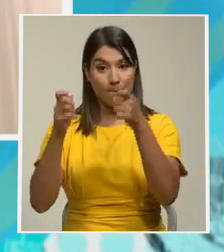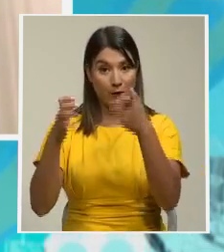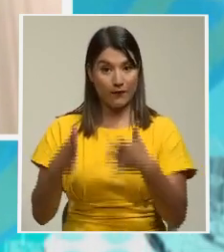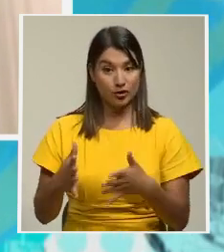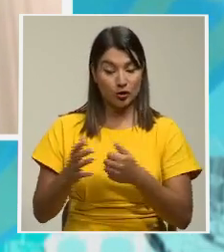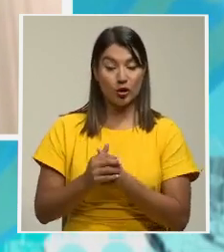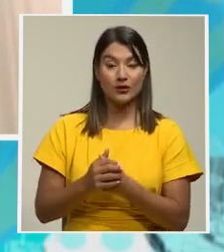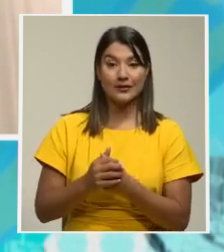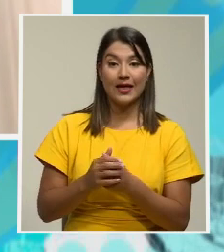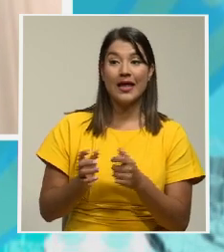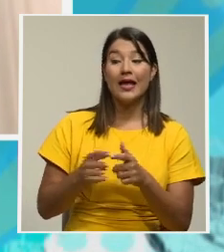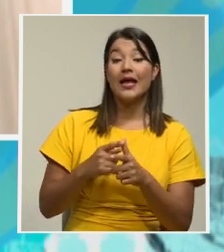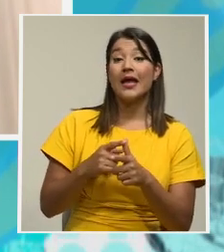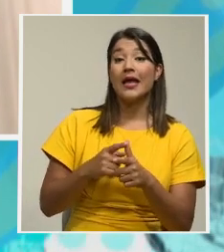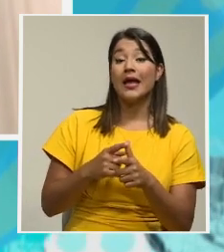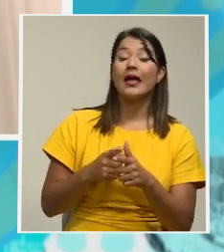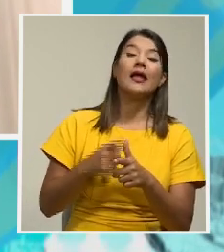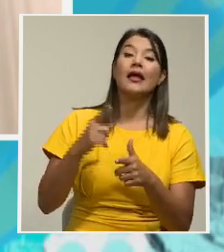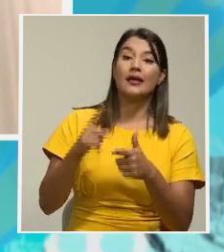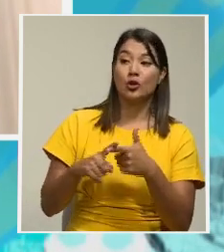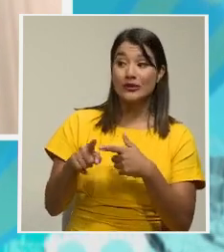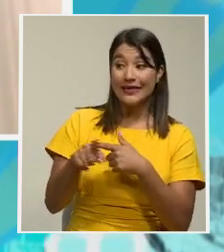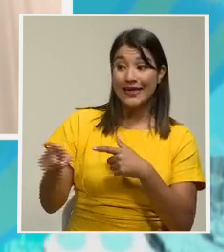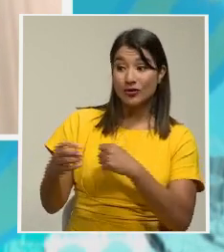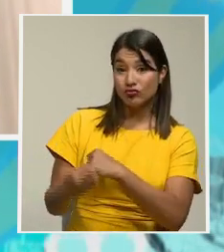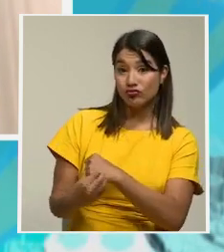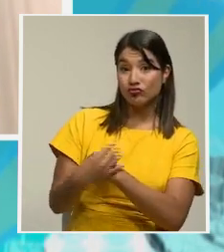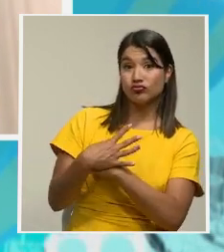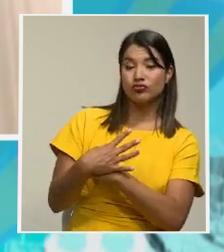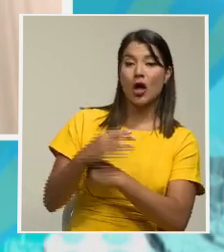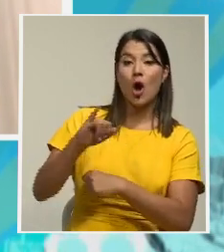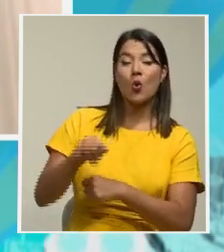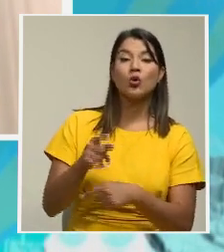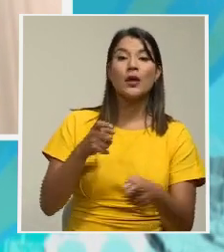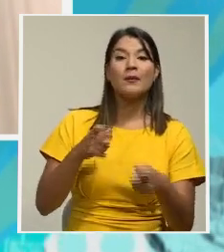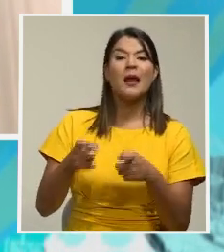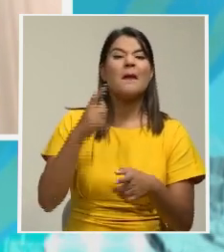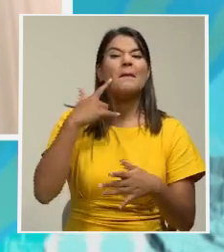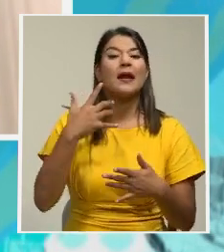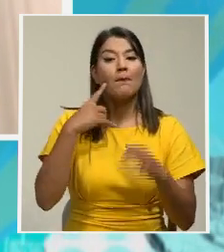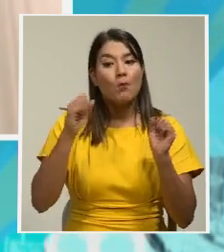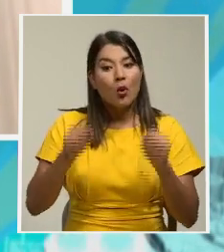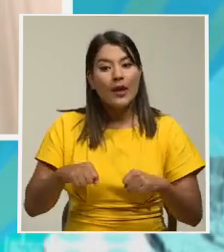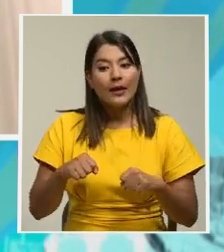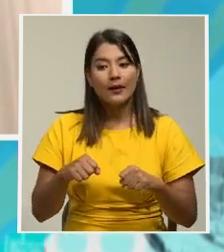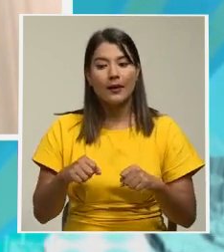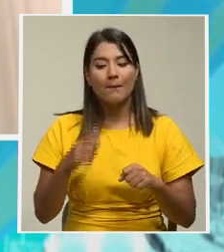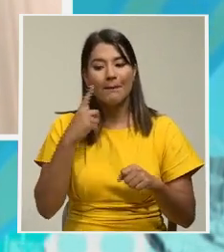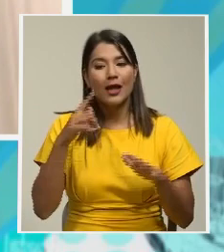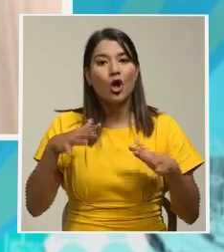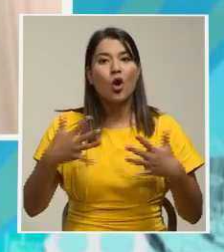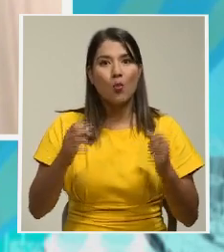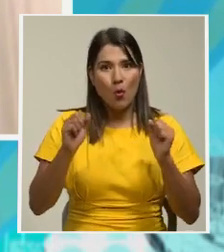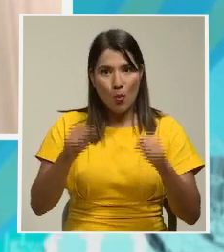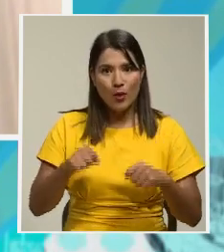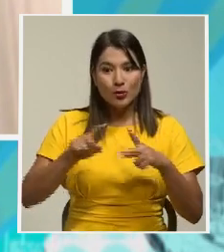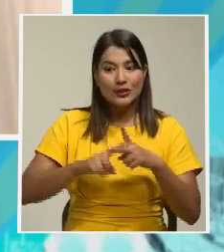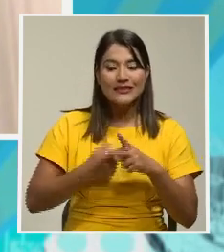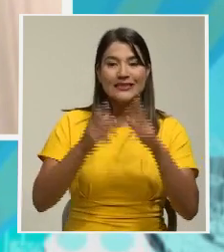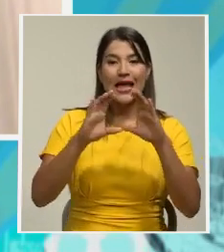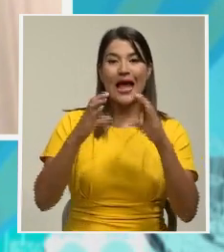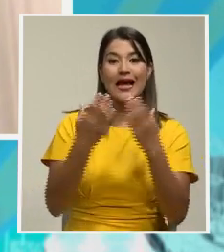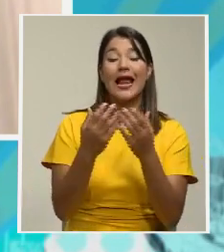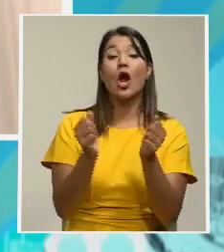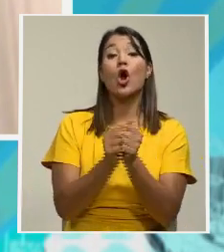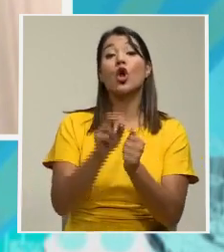fue la que nos asesoró a la Junta Administrativa de ver cómo podíamos ingresar con 200 estudiantes de